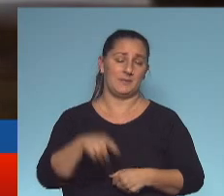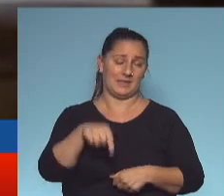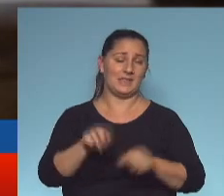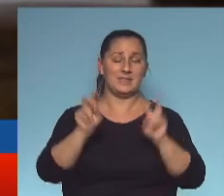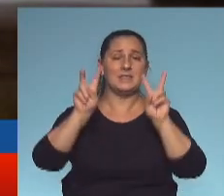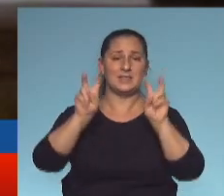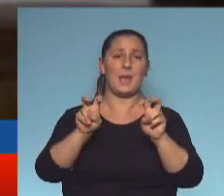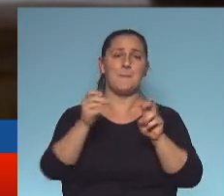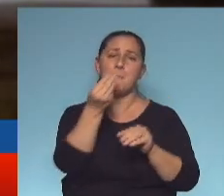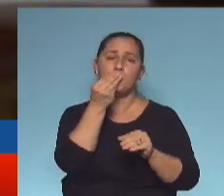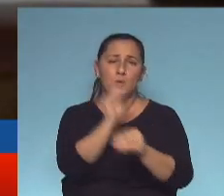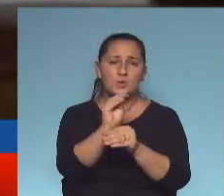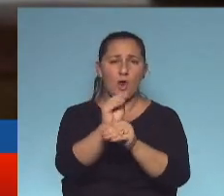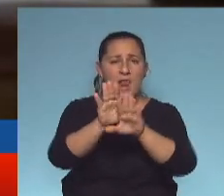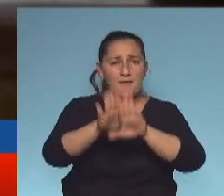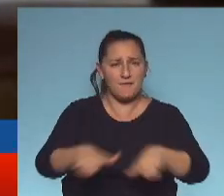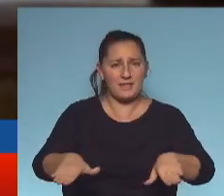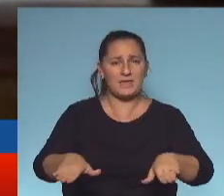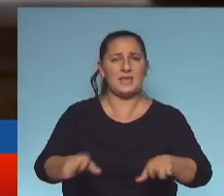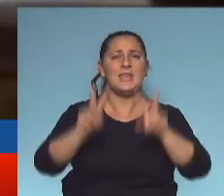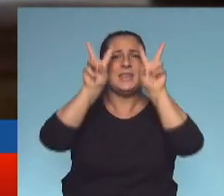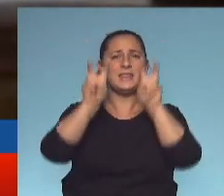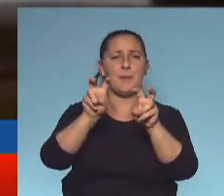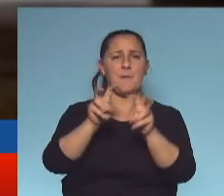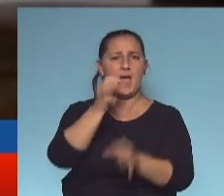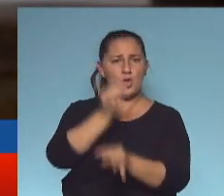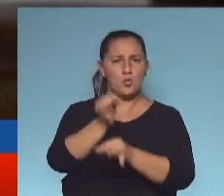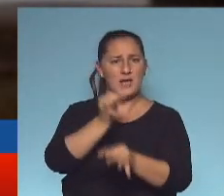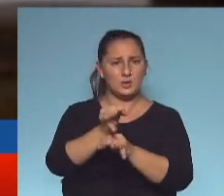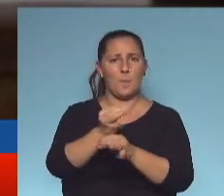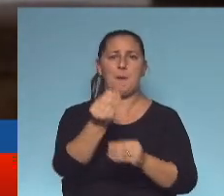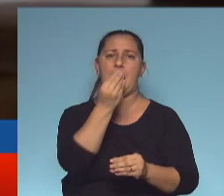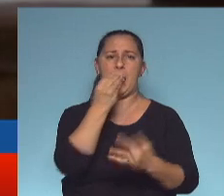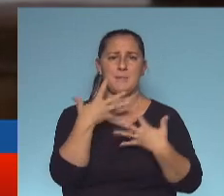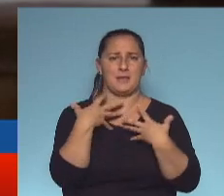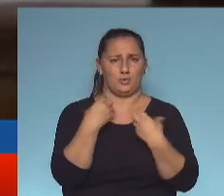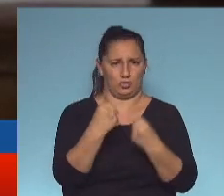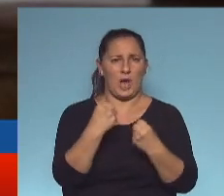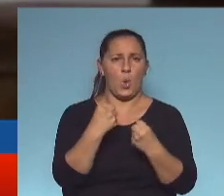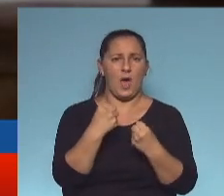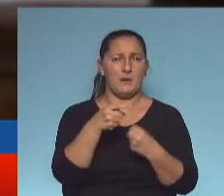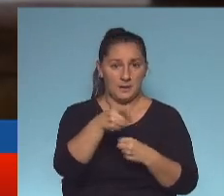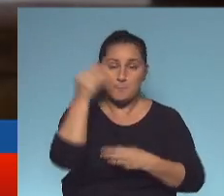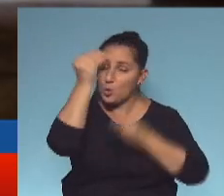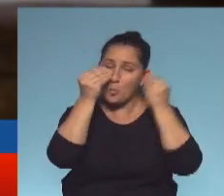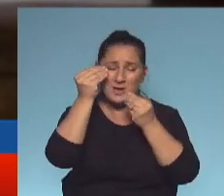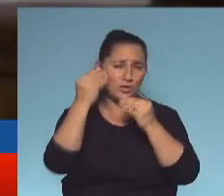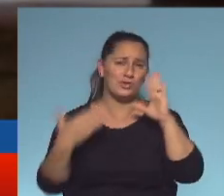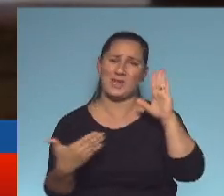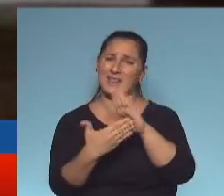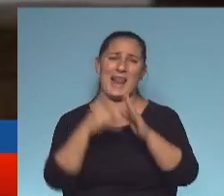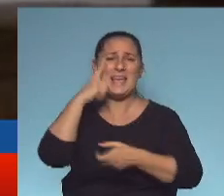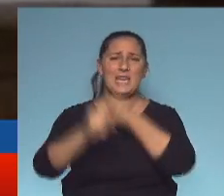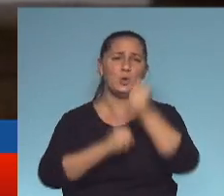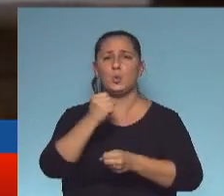tema nutricional infantil, en el tema de educación para la alimentación saludable, preocupación que es central en la industria alimenticia, no